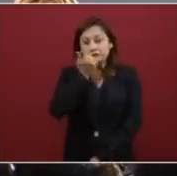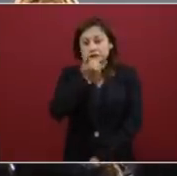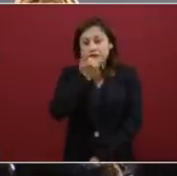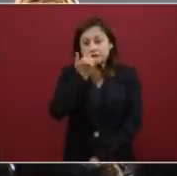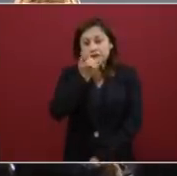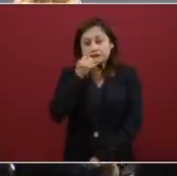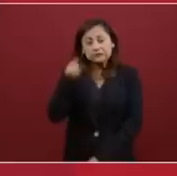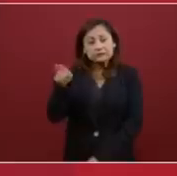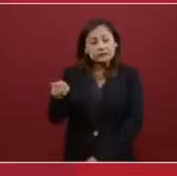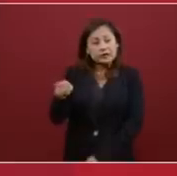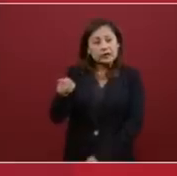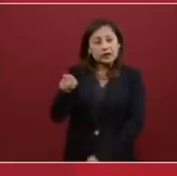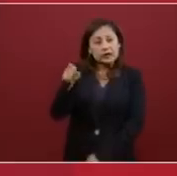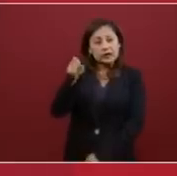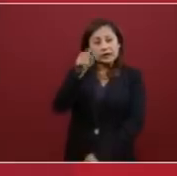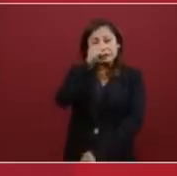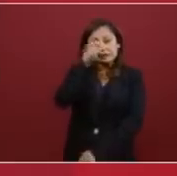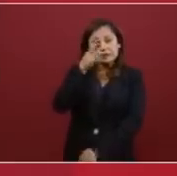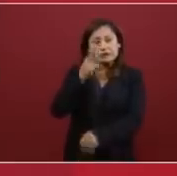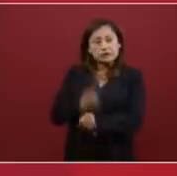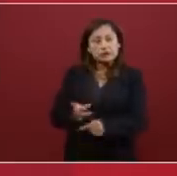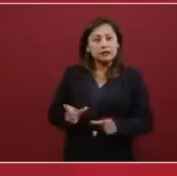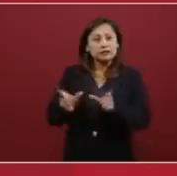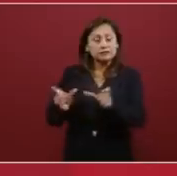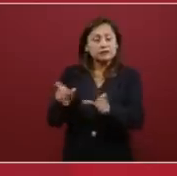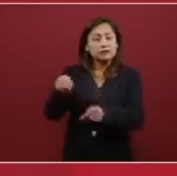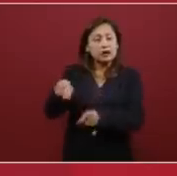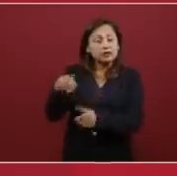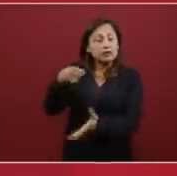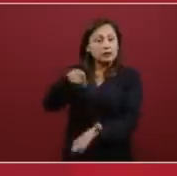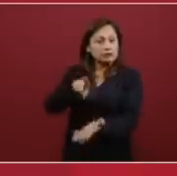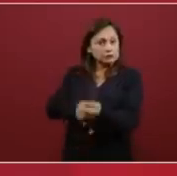en sus adquisiciones